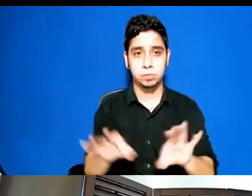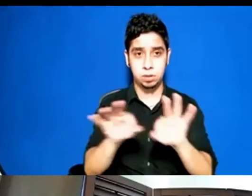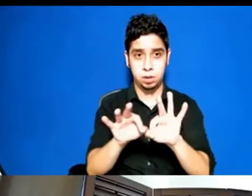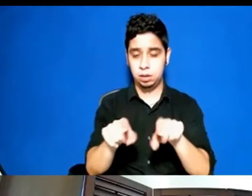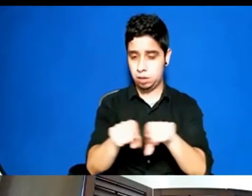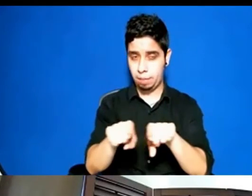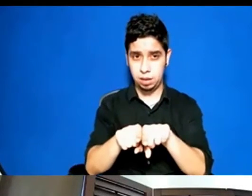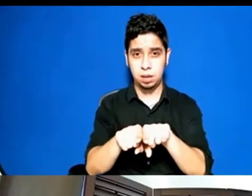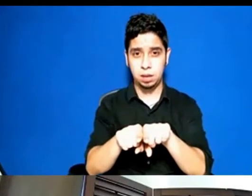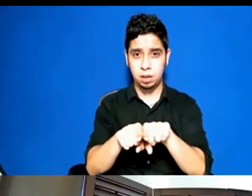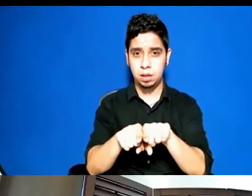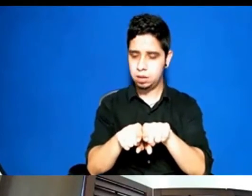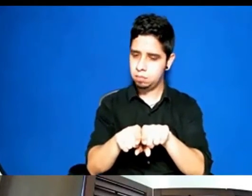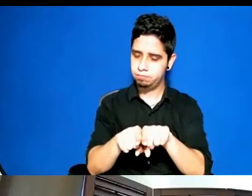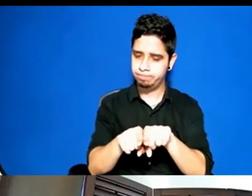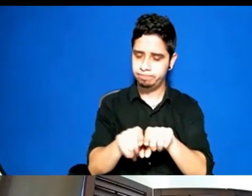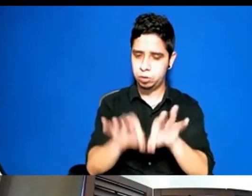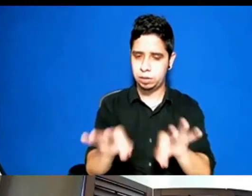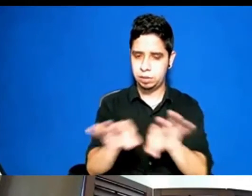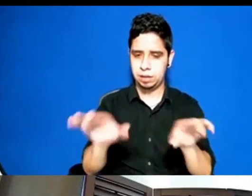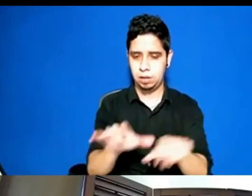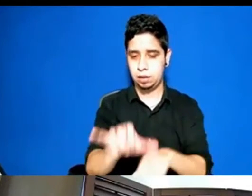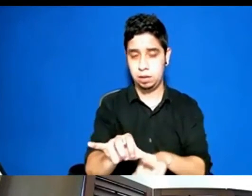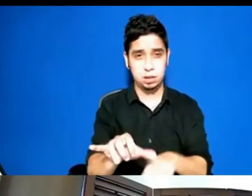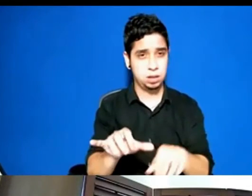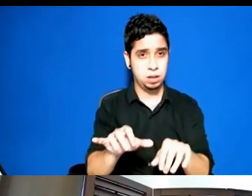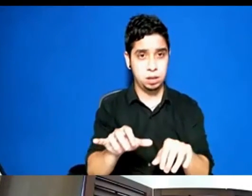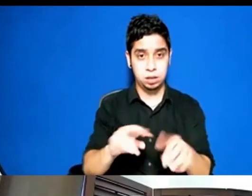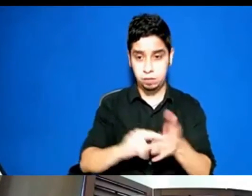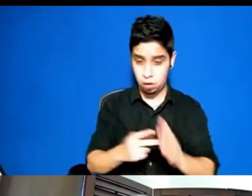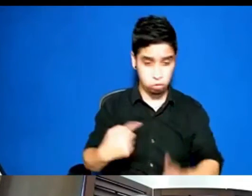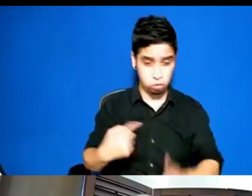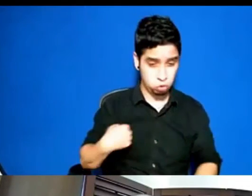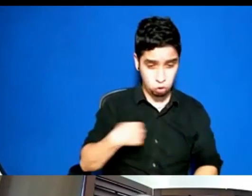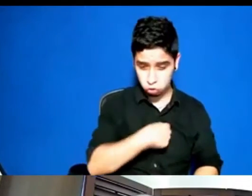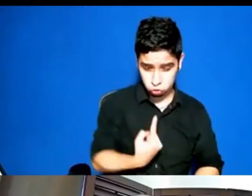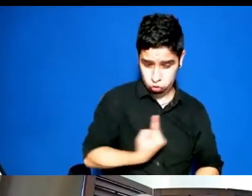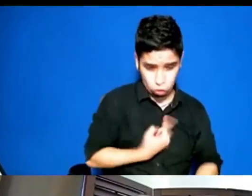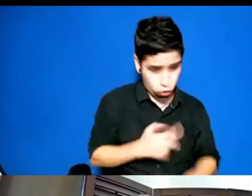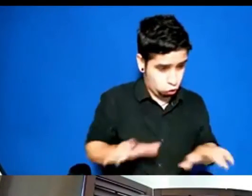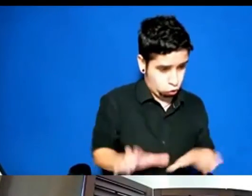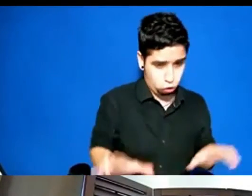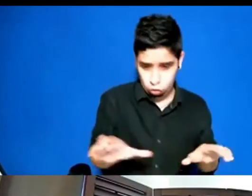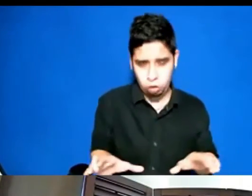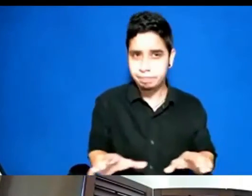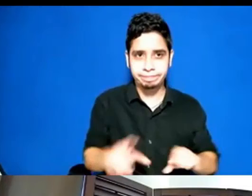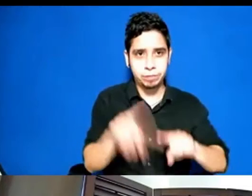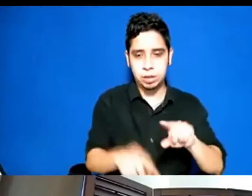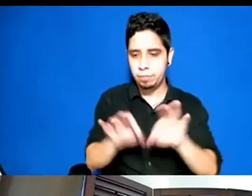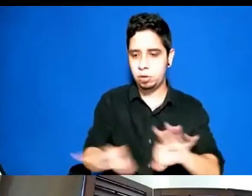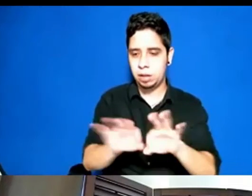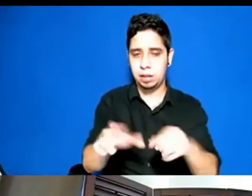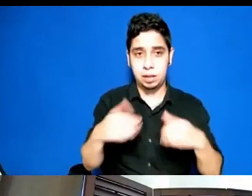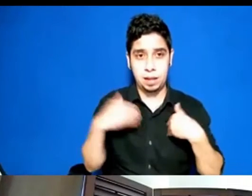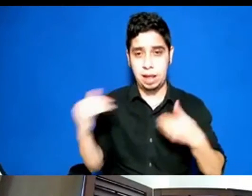Así es como hay que hacerlo. Yo digo que sin alianza no hay, sin comunidad no hay, sin vecinos no hay. Así que